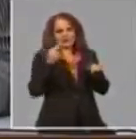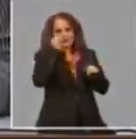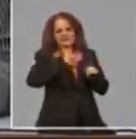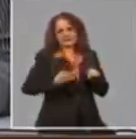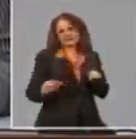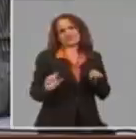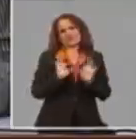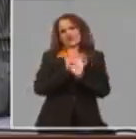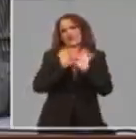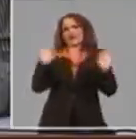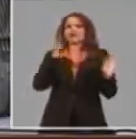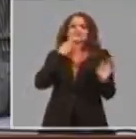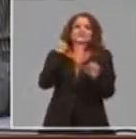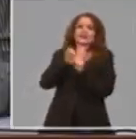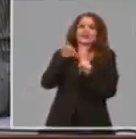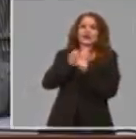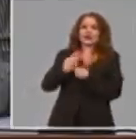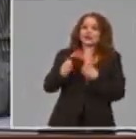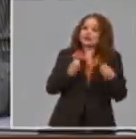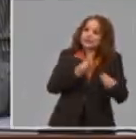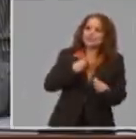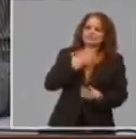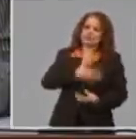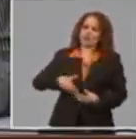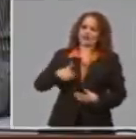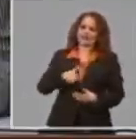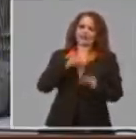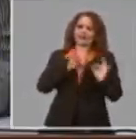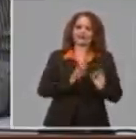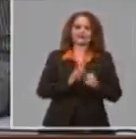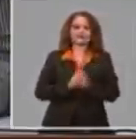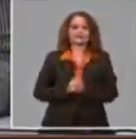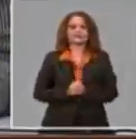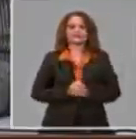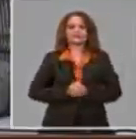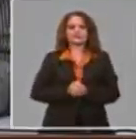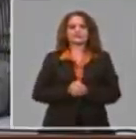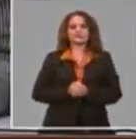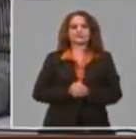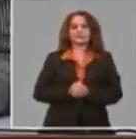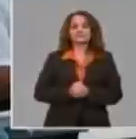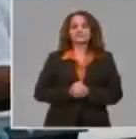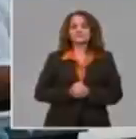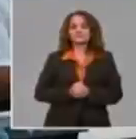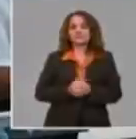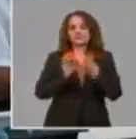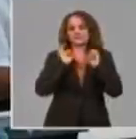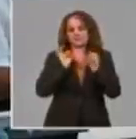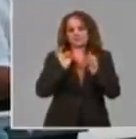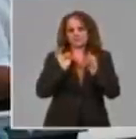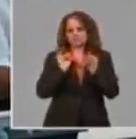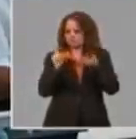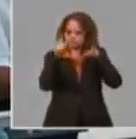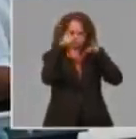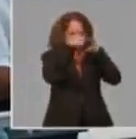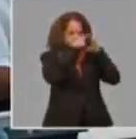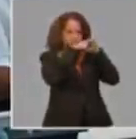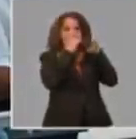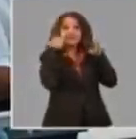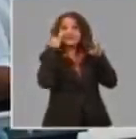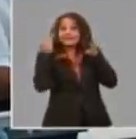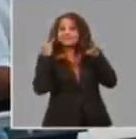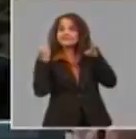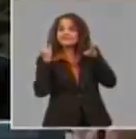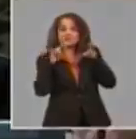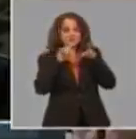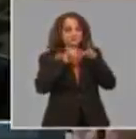la mayoría de nuestras pruebas entonces la línea debe ser identificación y